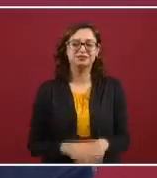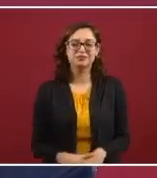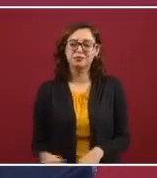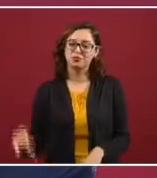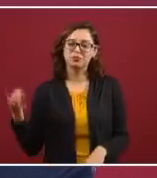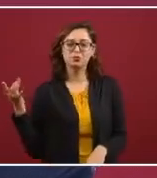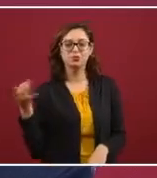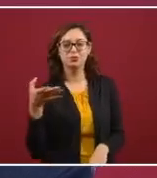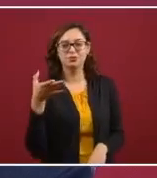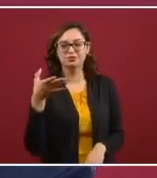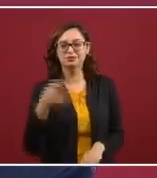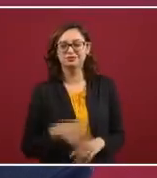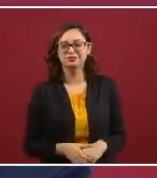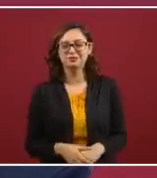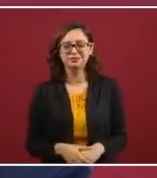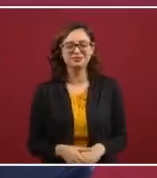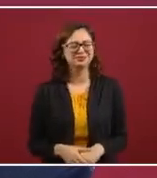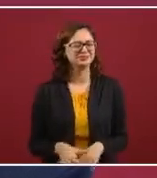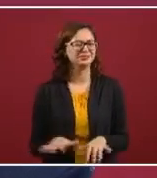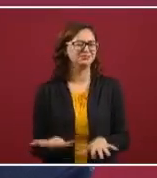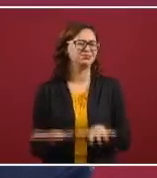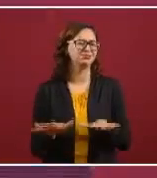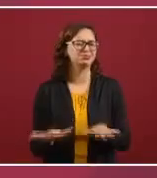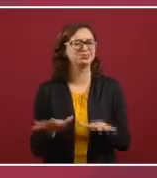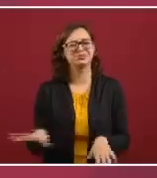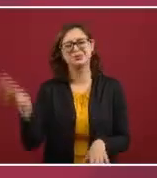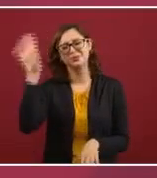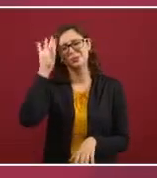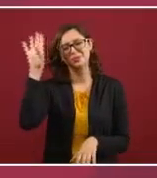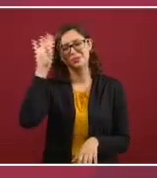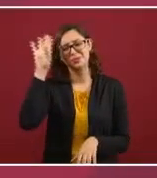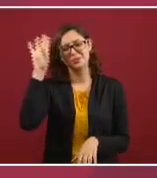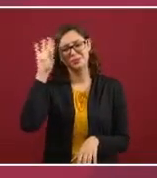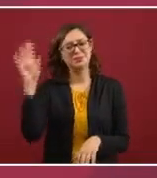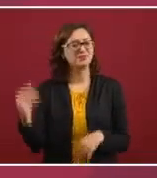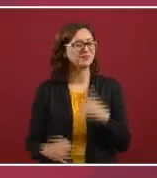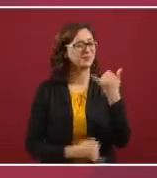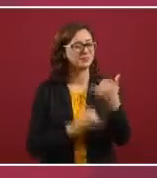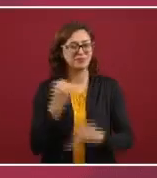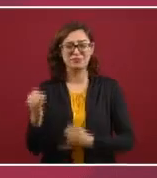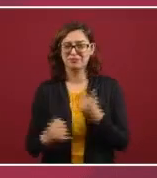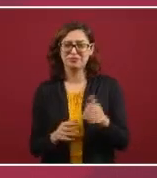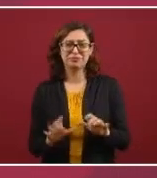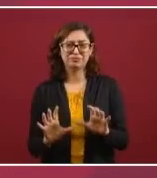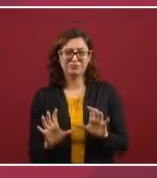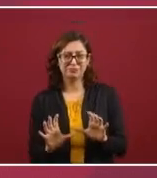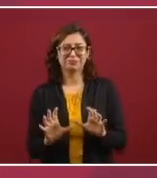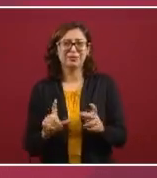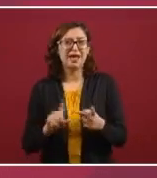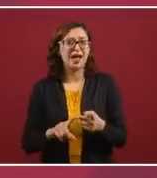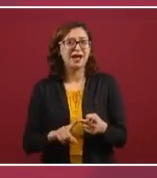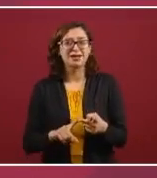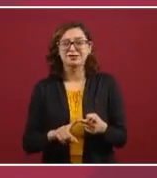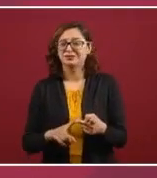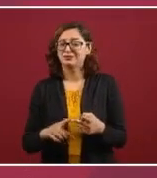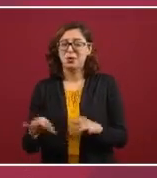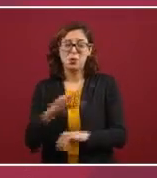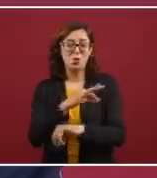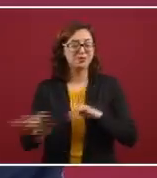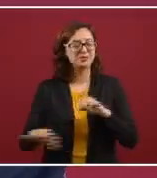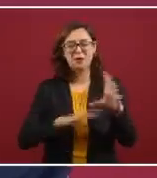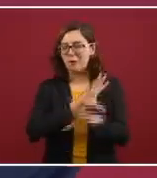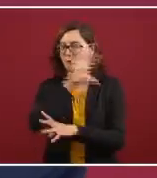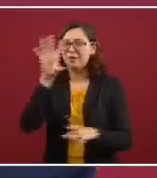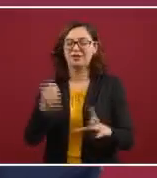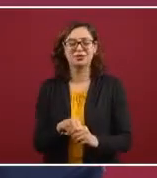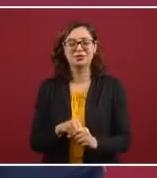Yankees. Juegazo, de atrapadas hasta lo último.